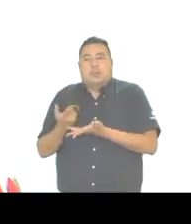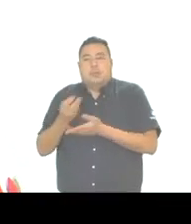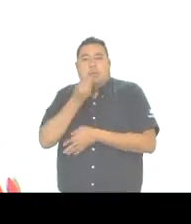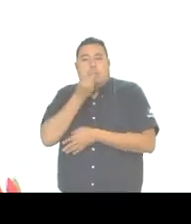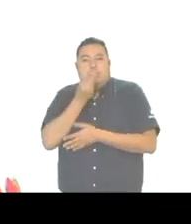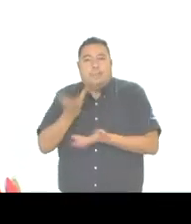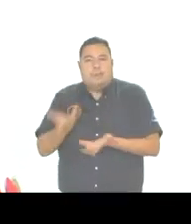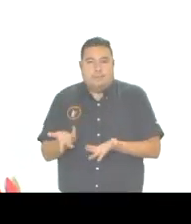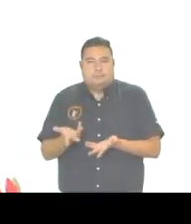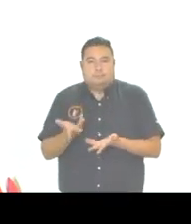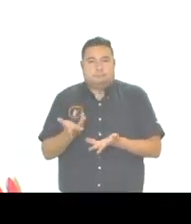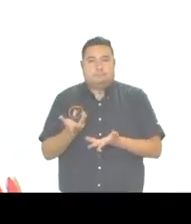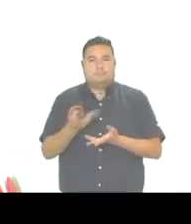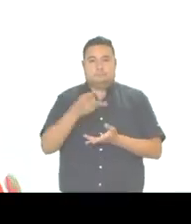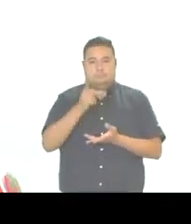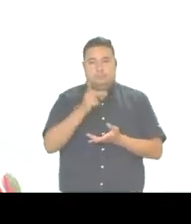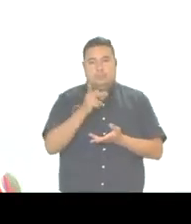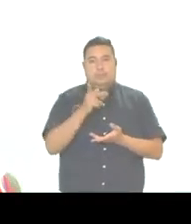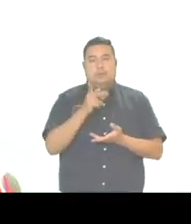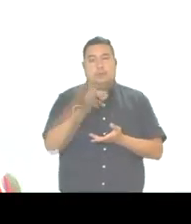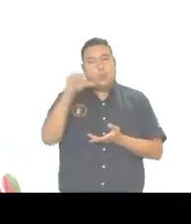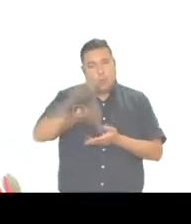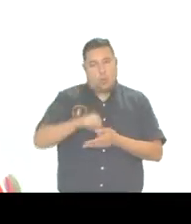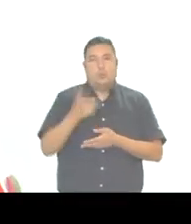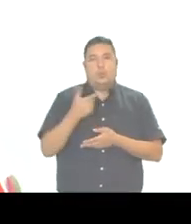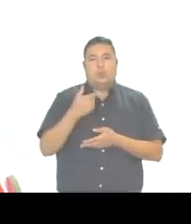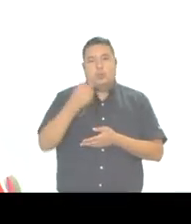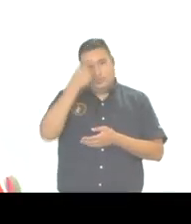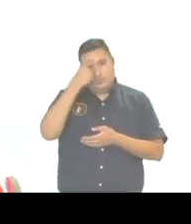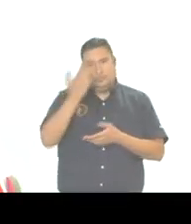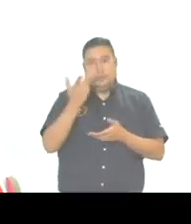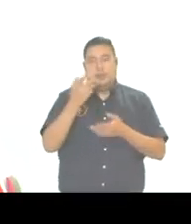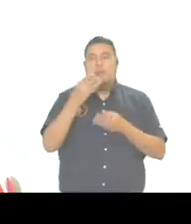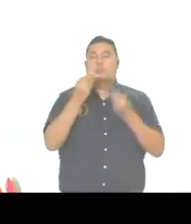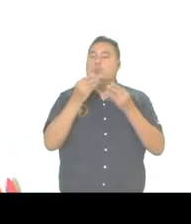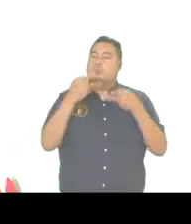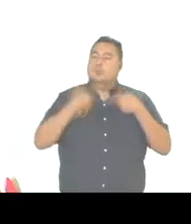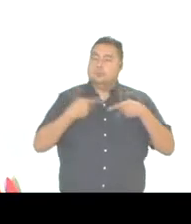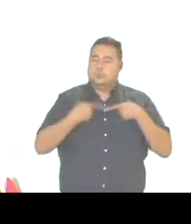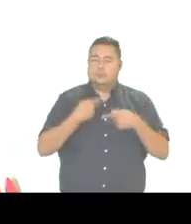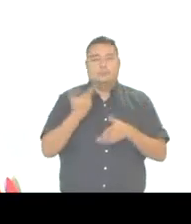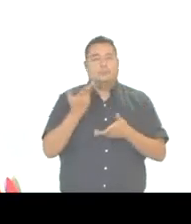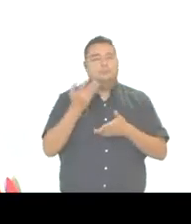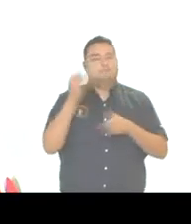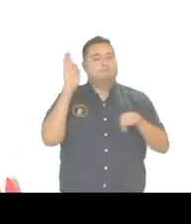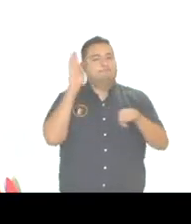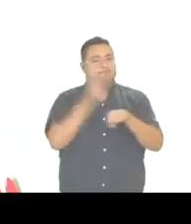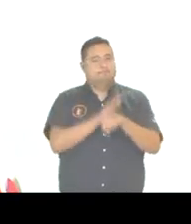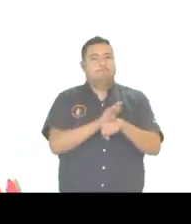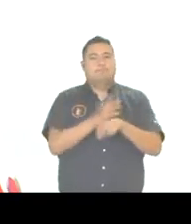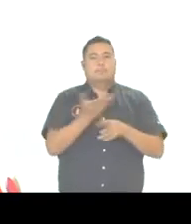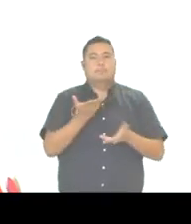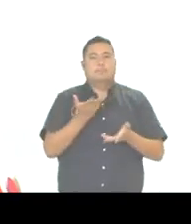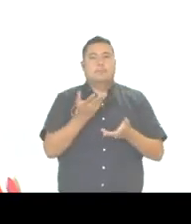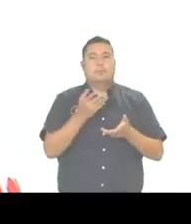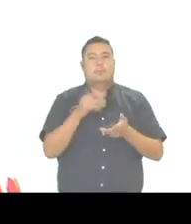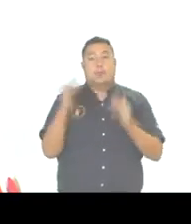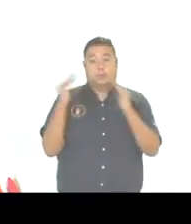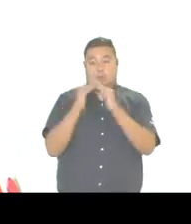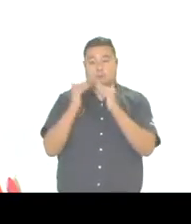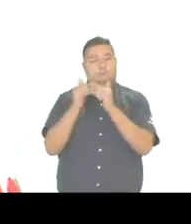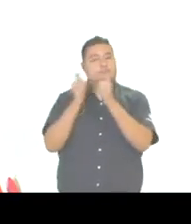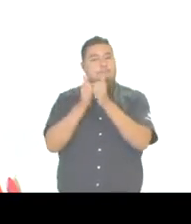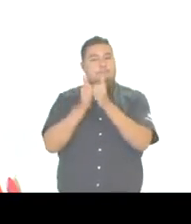Pero hoy podemos hacer algo por muchas personas, y hoy podemos hacer que se queden en